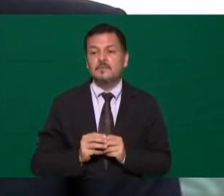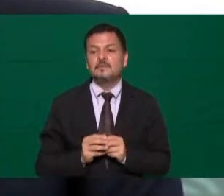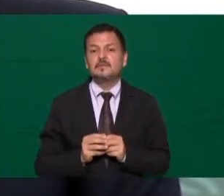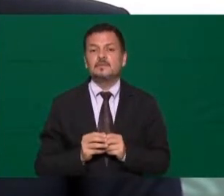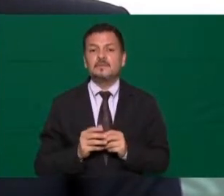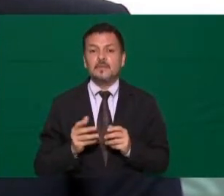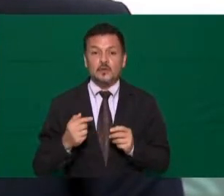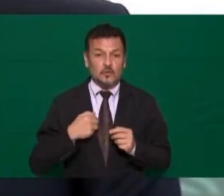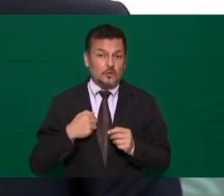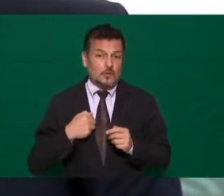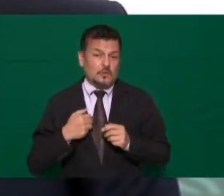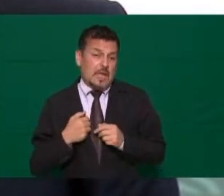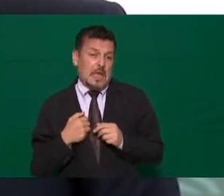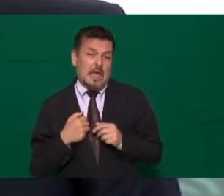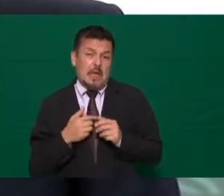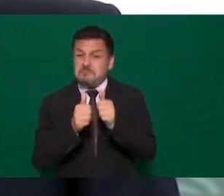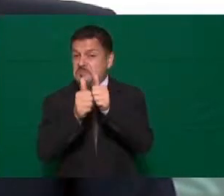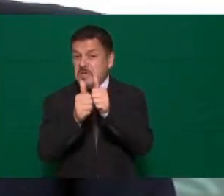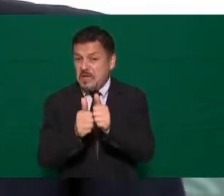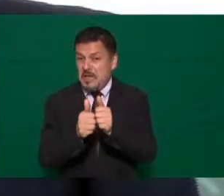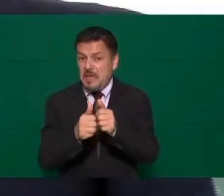no permitimos la corrupción,